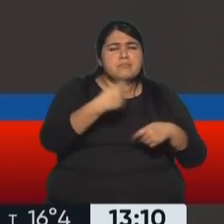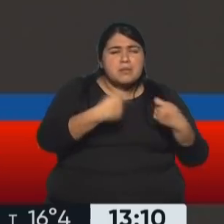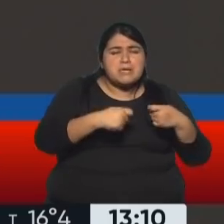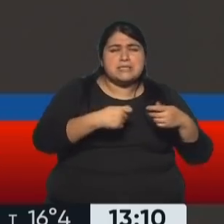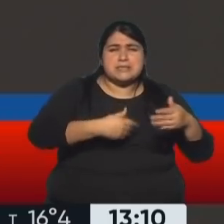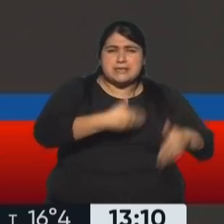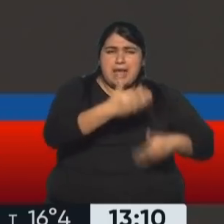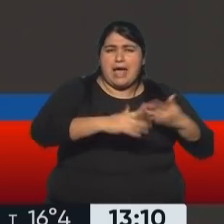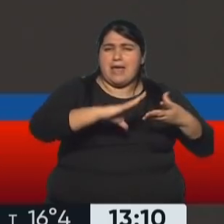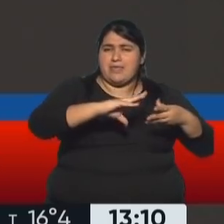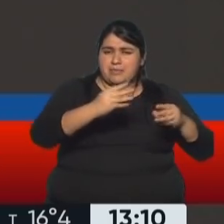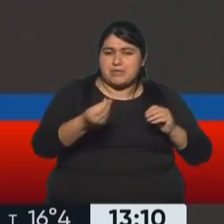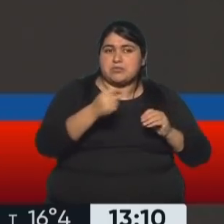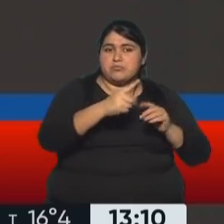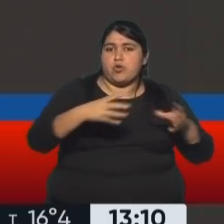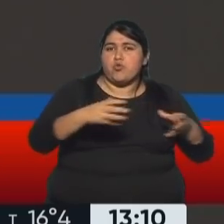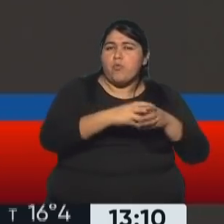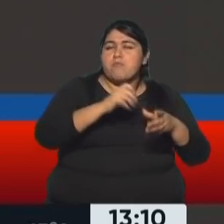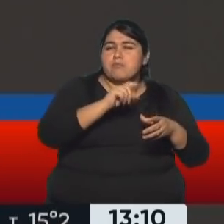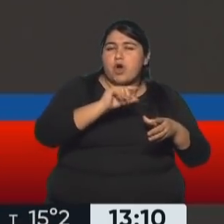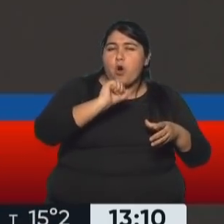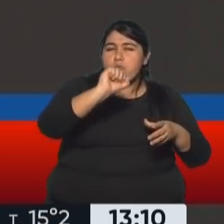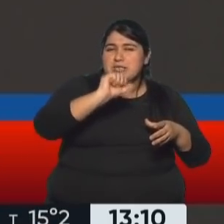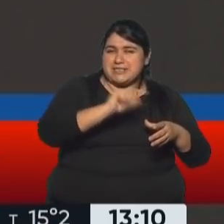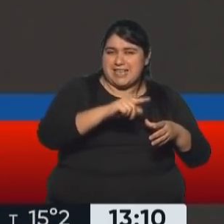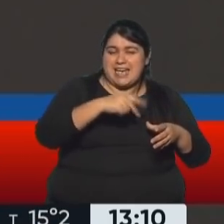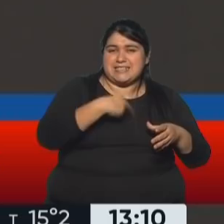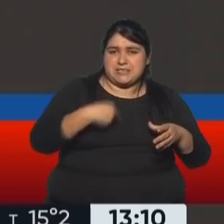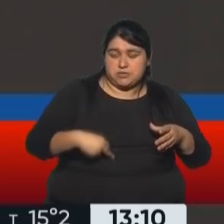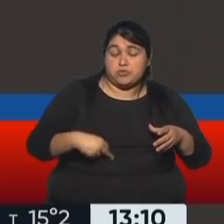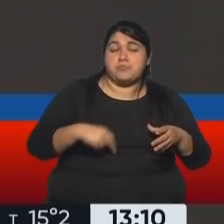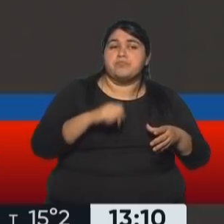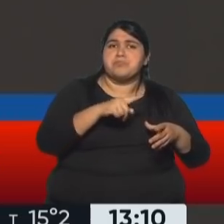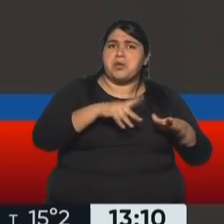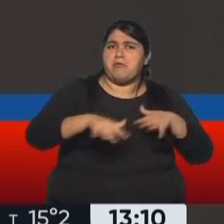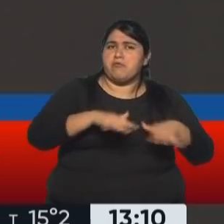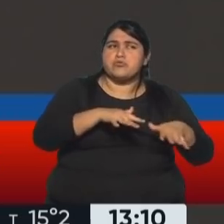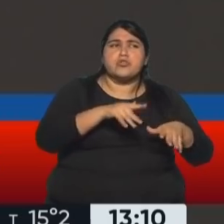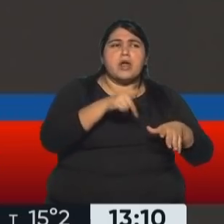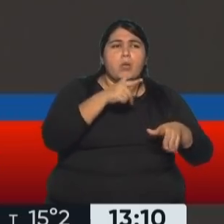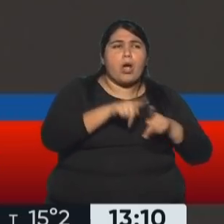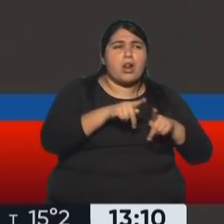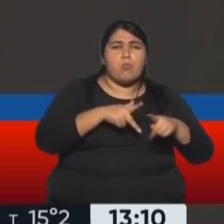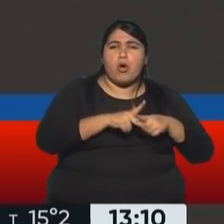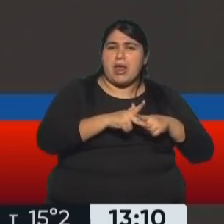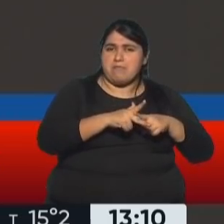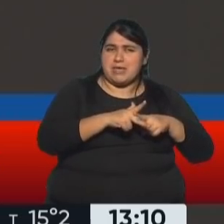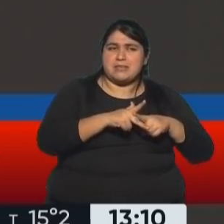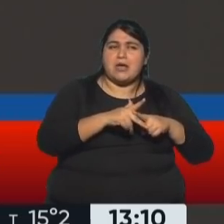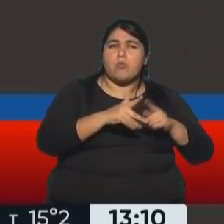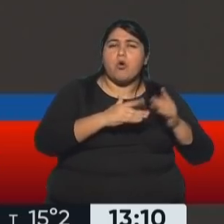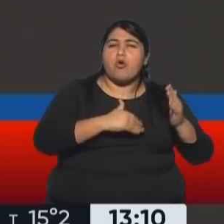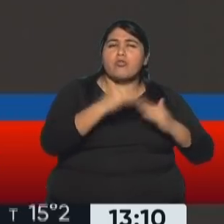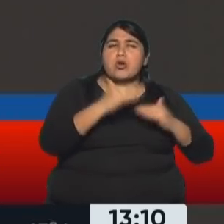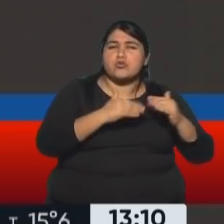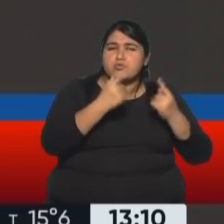capacidad de adaptación que ha demostrado el Partido Comunista Chino y el hecho de que el Partido Comunista Chino funciona como una herramienta no solo de construcción de un